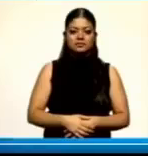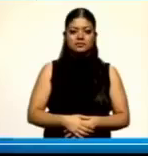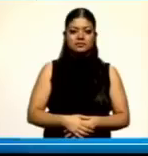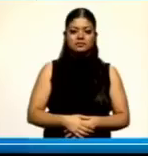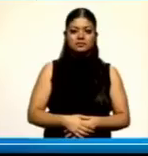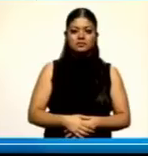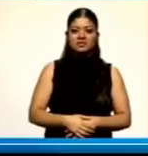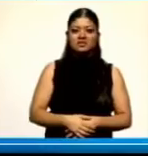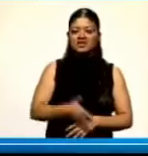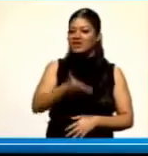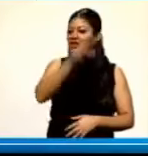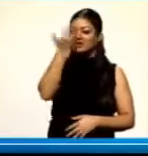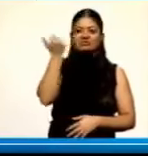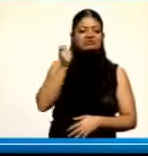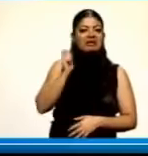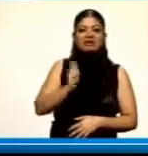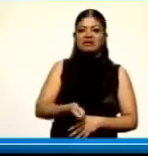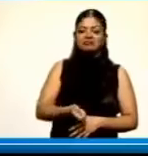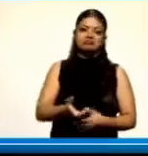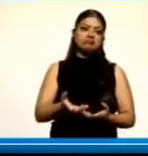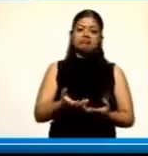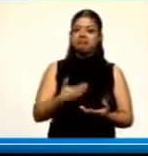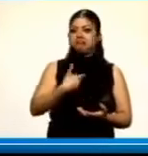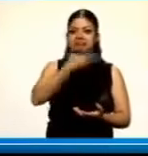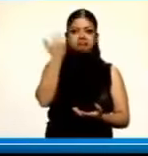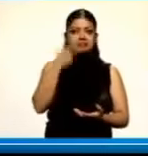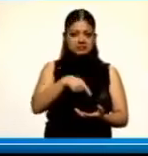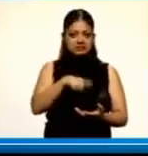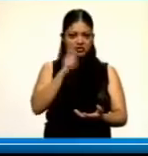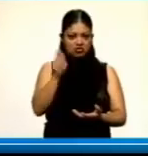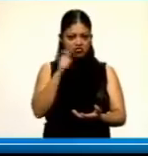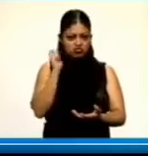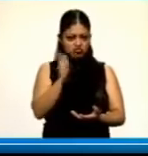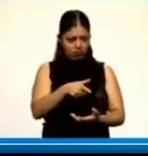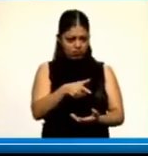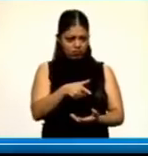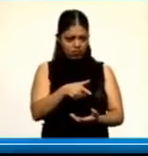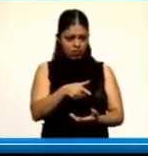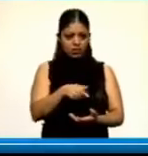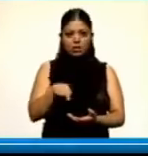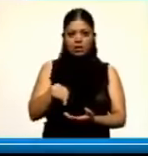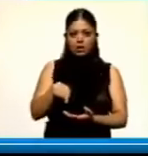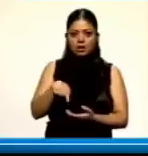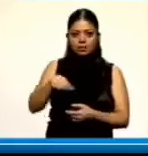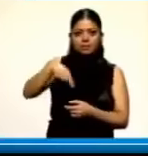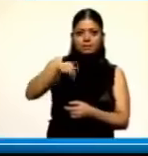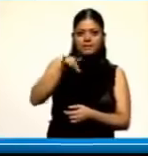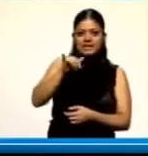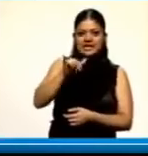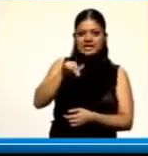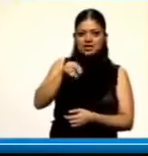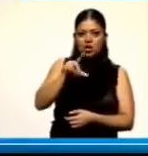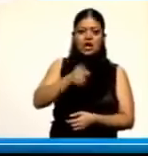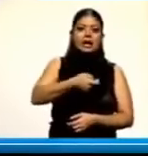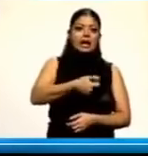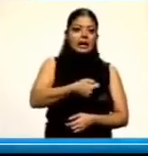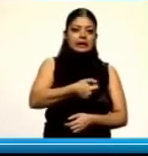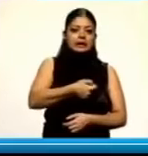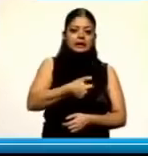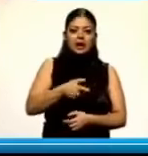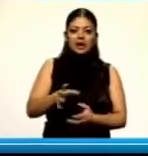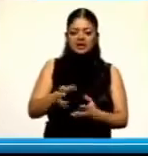No sé qué es. No sé. Esto es un trompo. Una pirinola. Piquis. Canica. Y